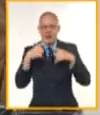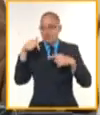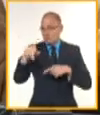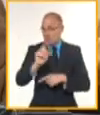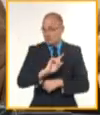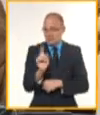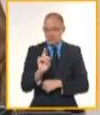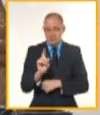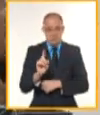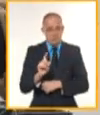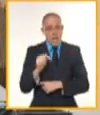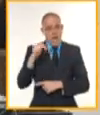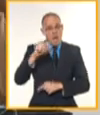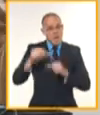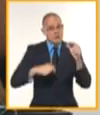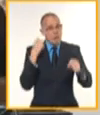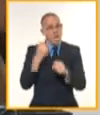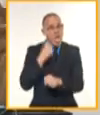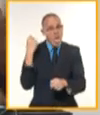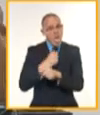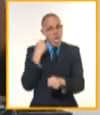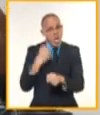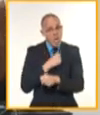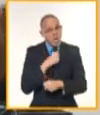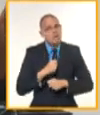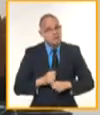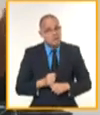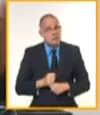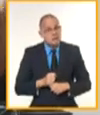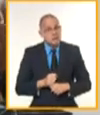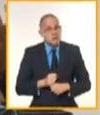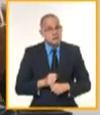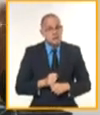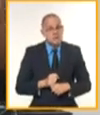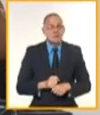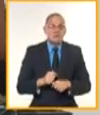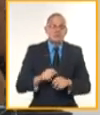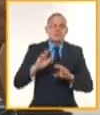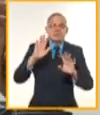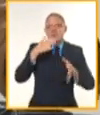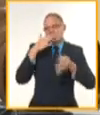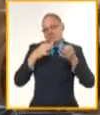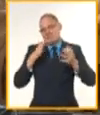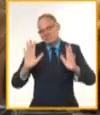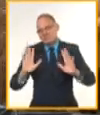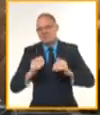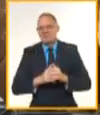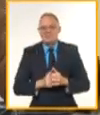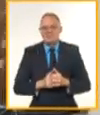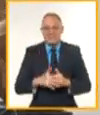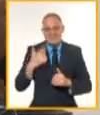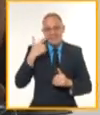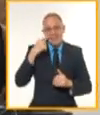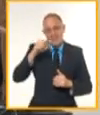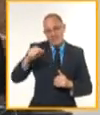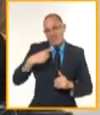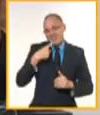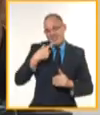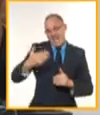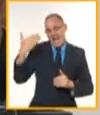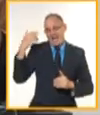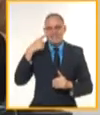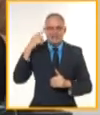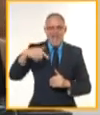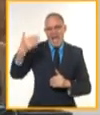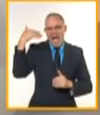o bueno, pueden ser contables, pero un poco que para decir por la magnitud, decía que no eran contables la cantidad de